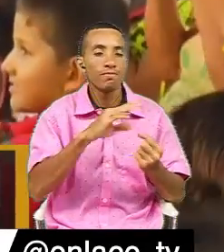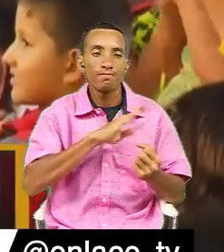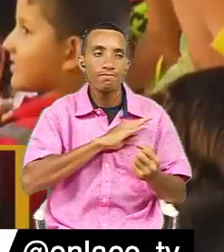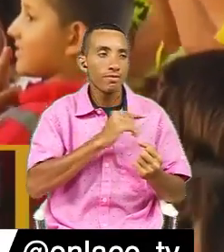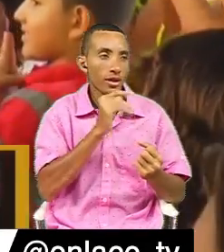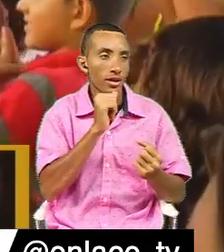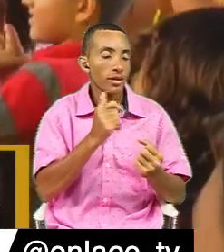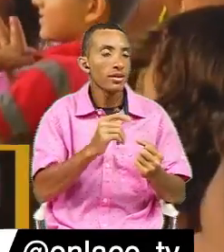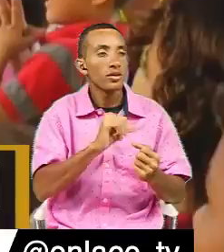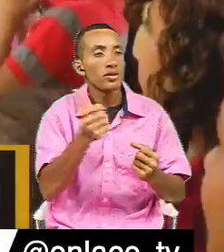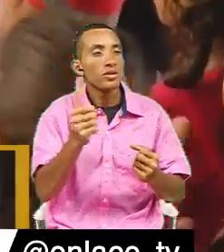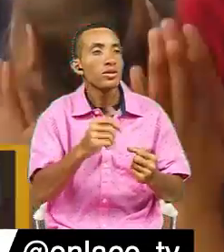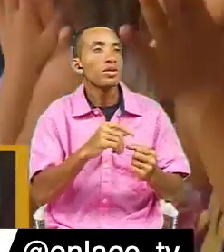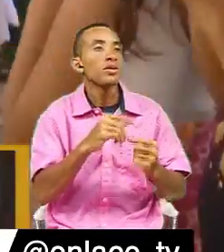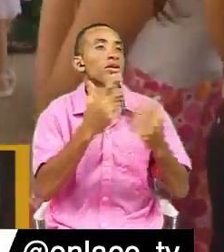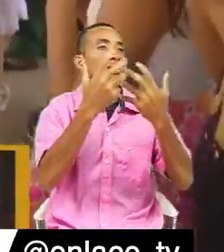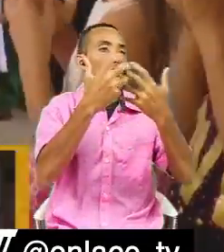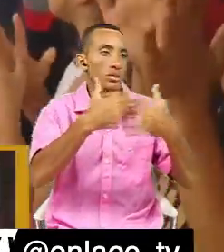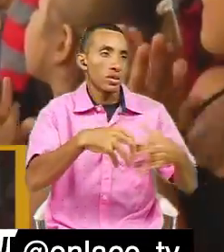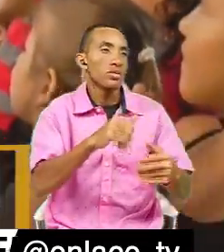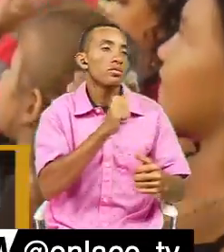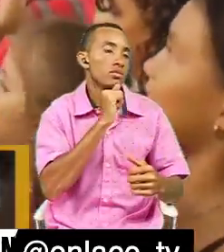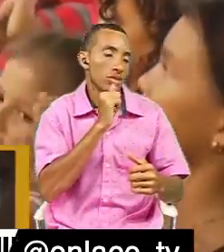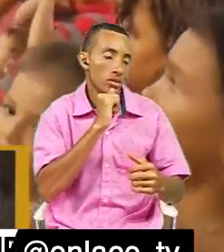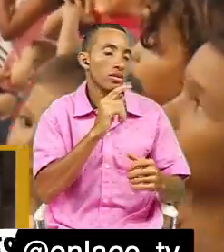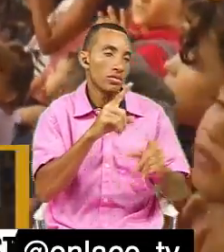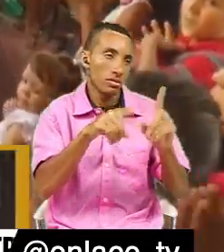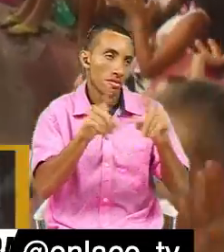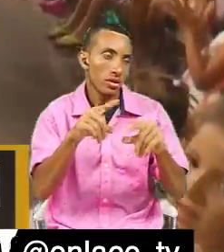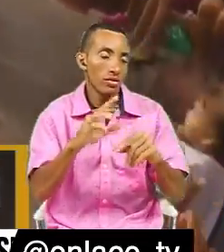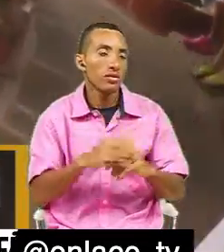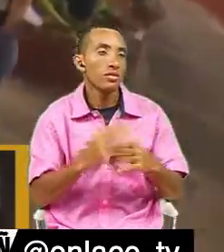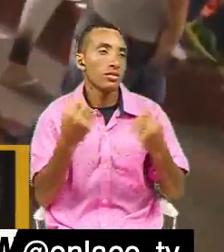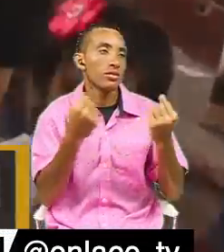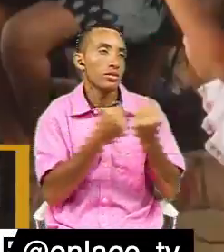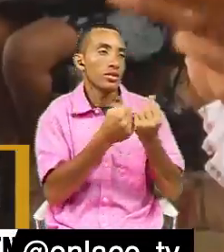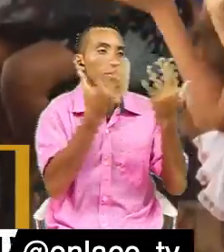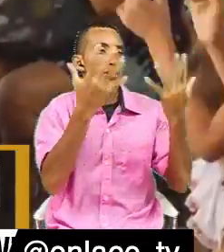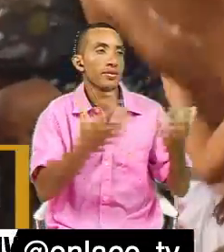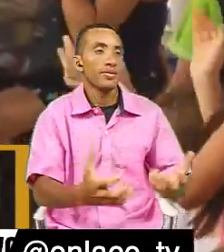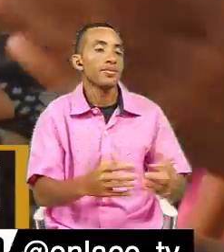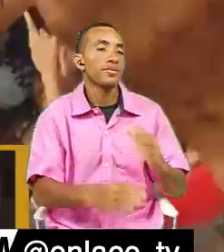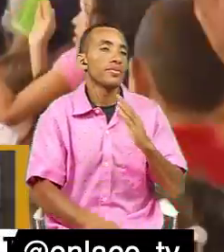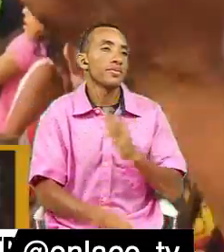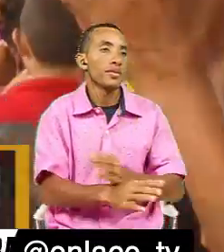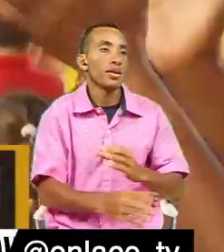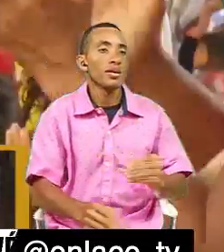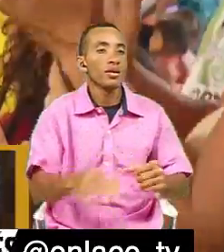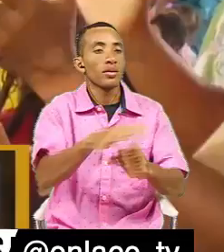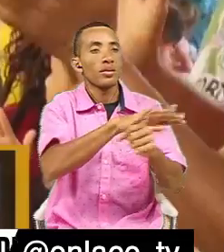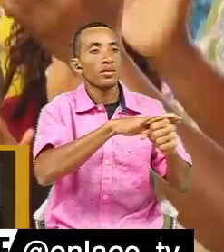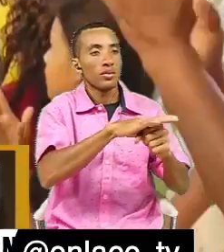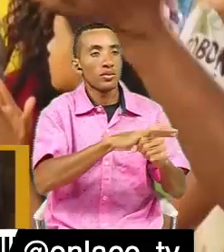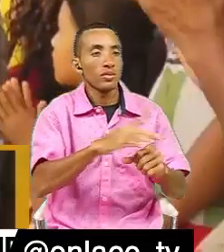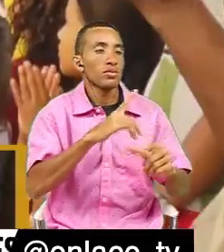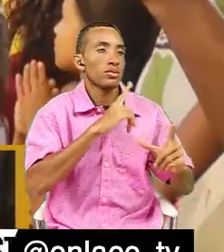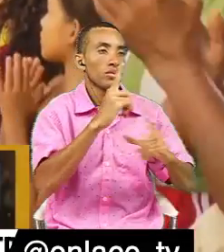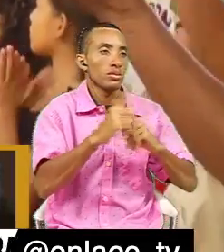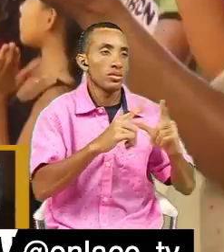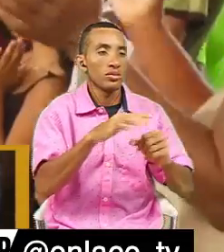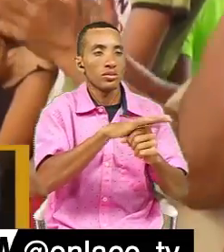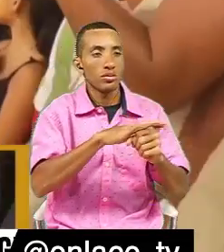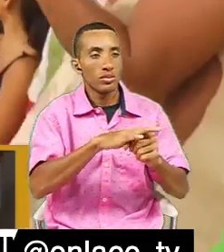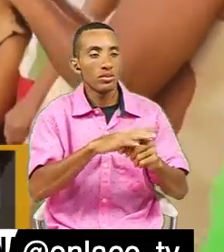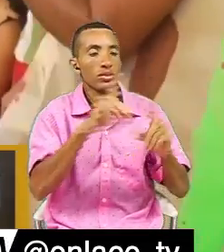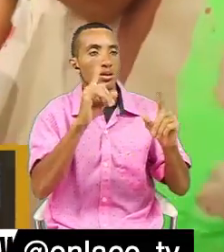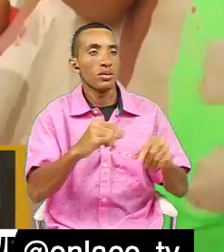municipio, tenemos apoyo de empresas privadas y queremos realizar y hacer mucho por estos barrios, por la comuna.